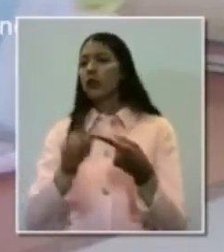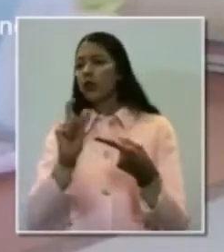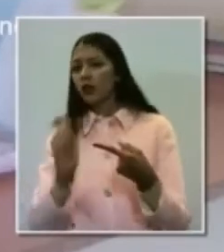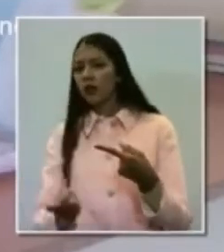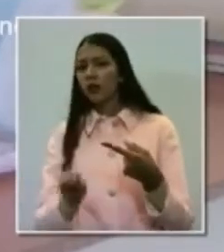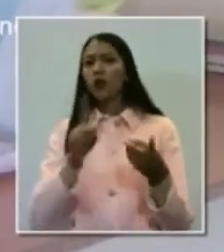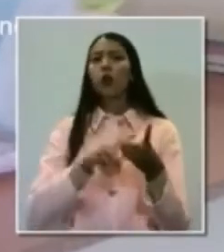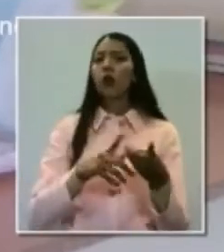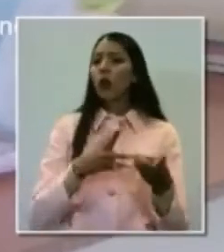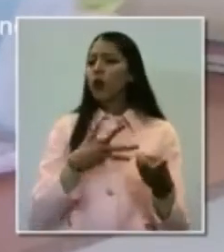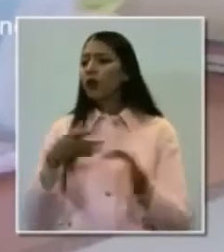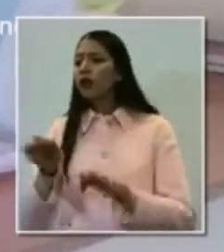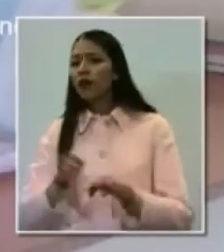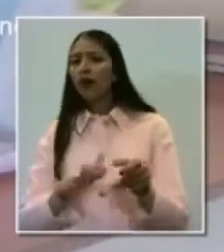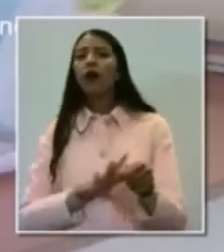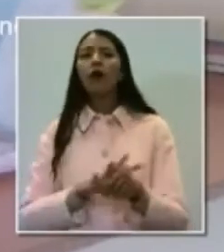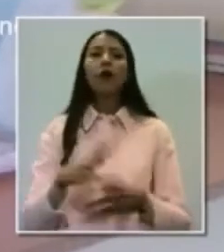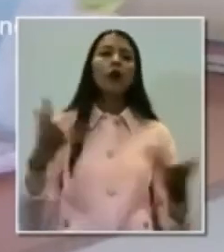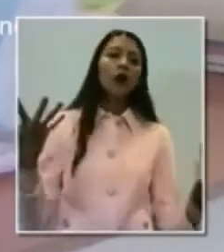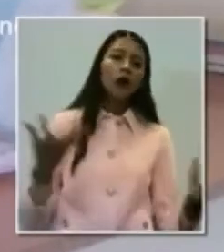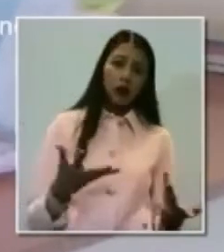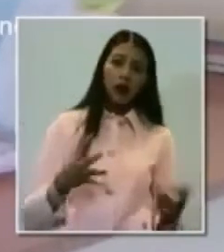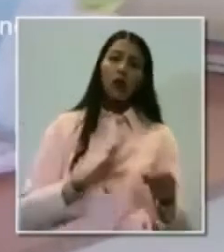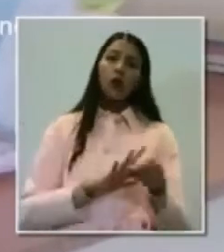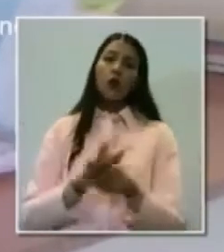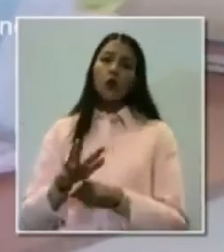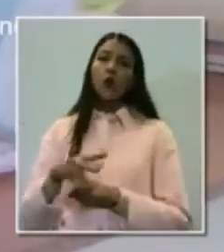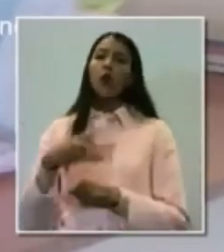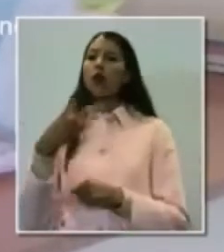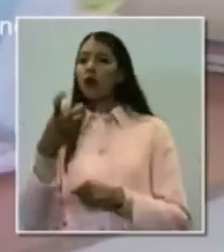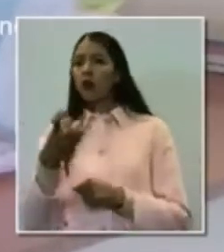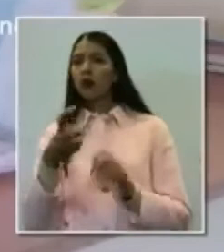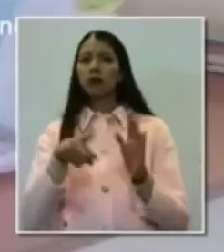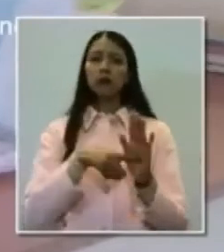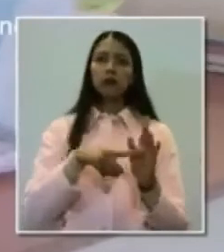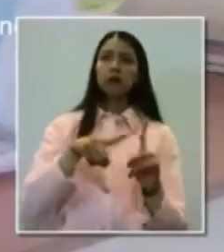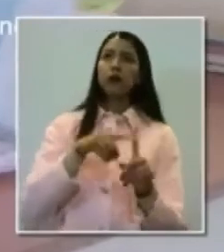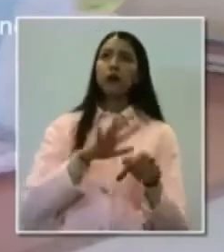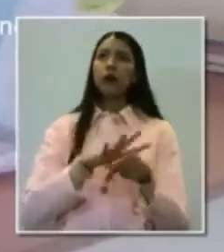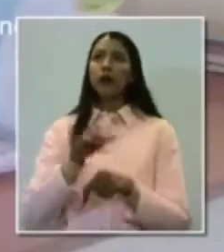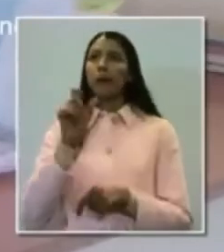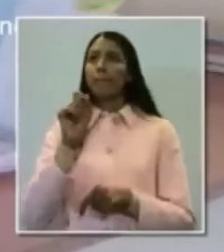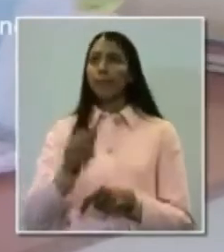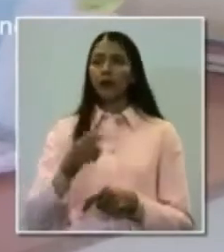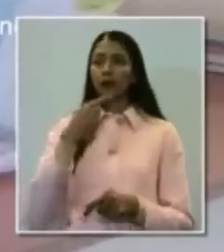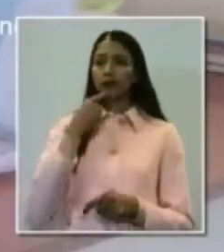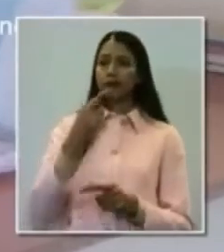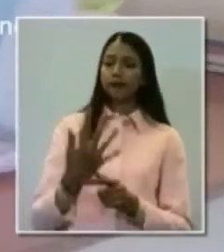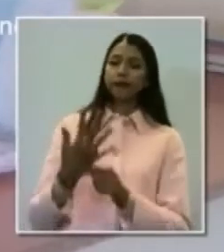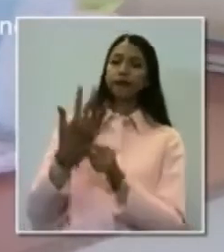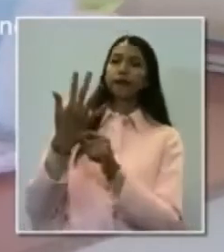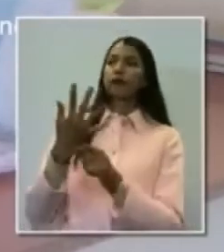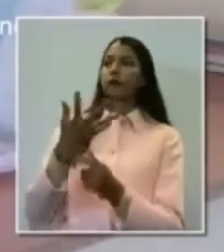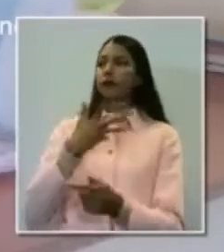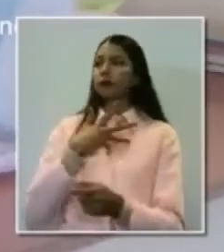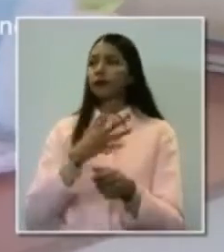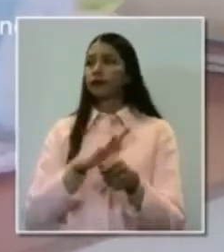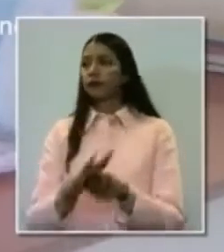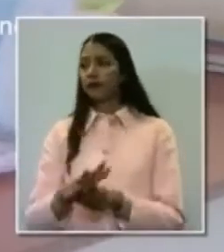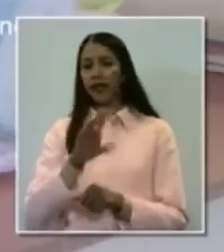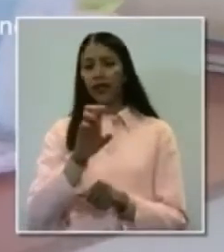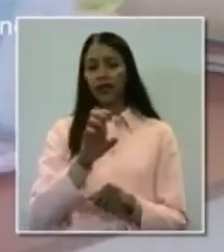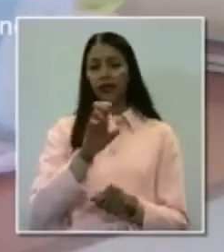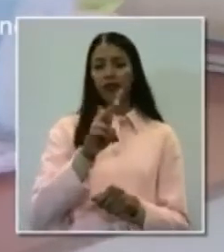son, dónde están, qué trabajo realizan y cuál es el impacto de lo mismo que señalan. Aquí tenemos los